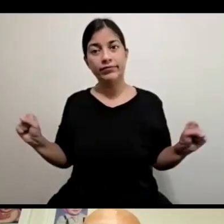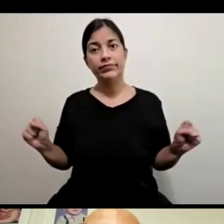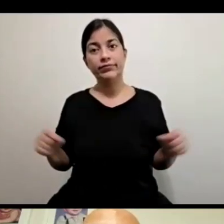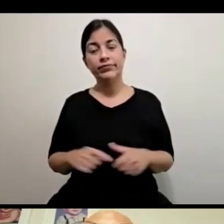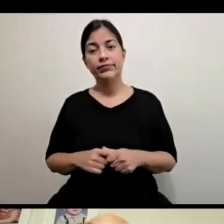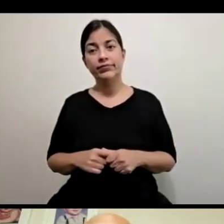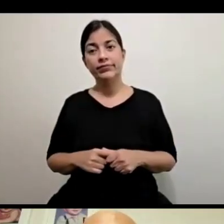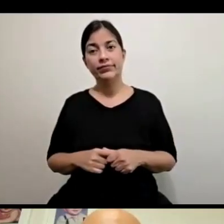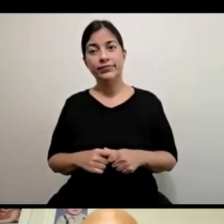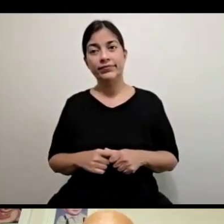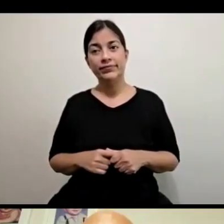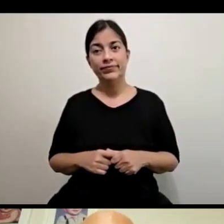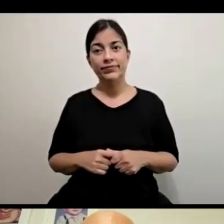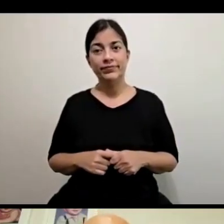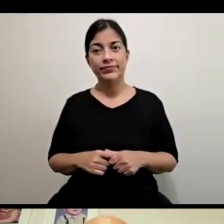presentables.